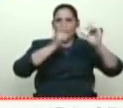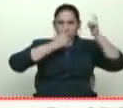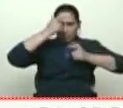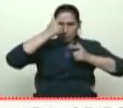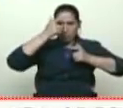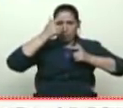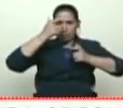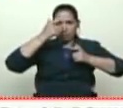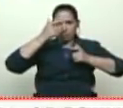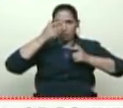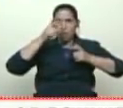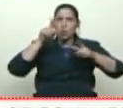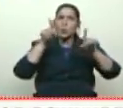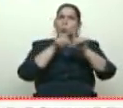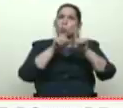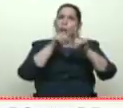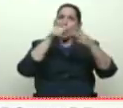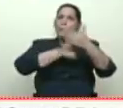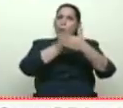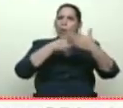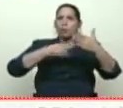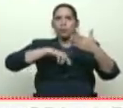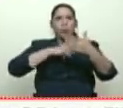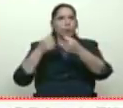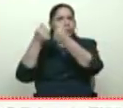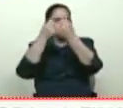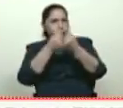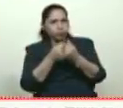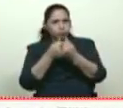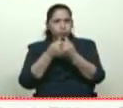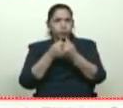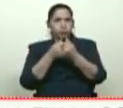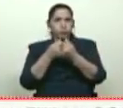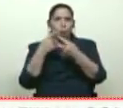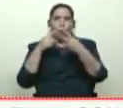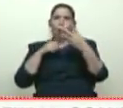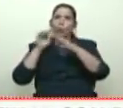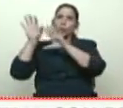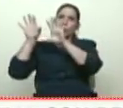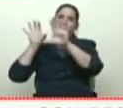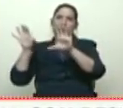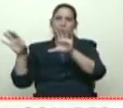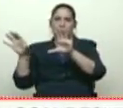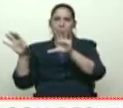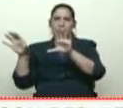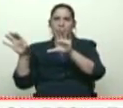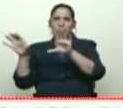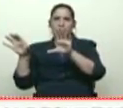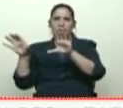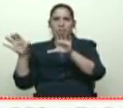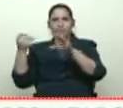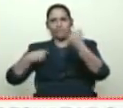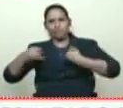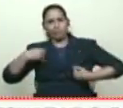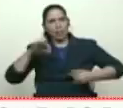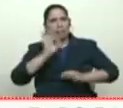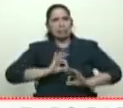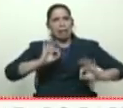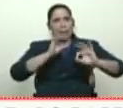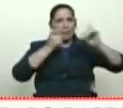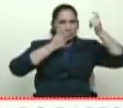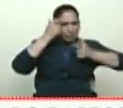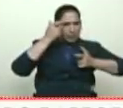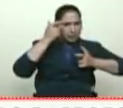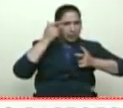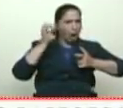Como el bloqueo de nuestras cuentas en el exterior, perjudican nada más a los chavistas. Cuando impiden